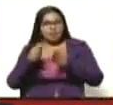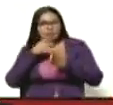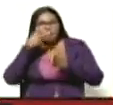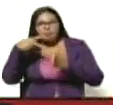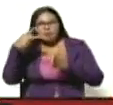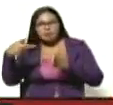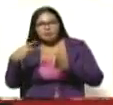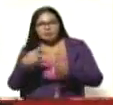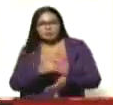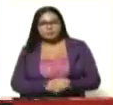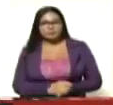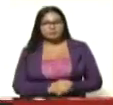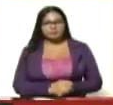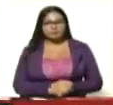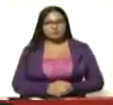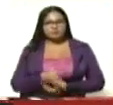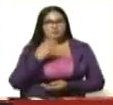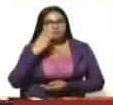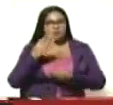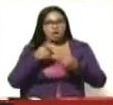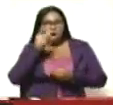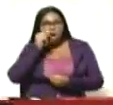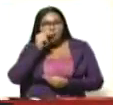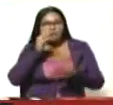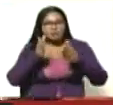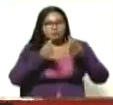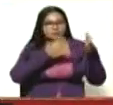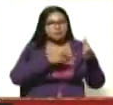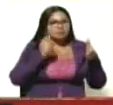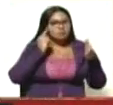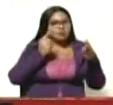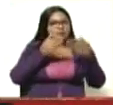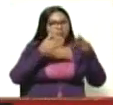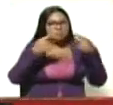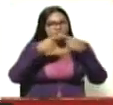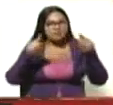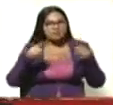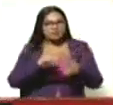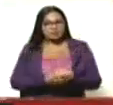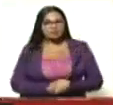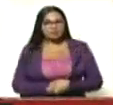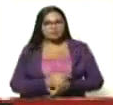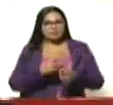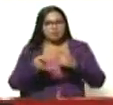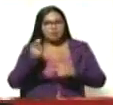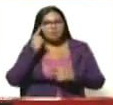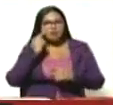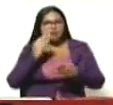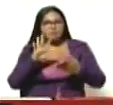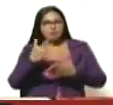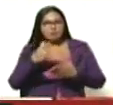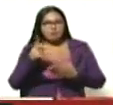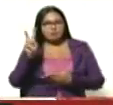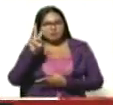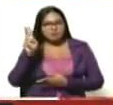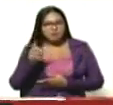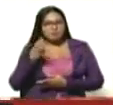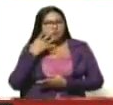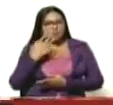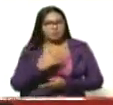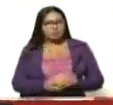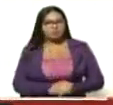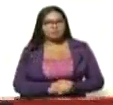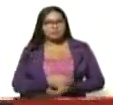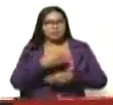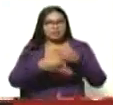poetas, género masculino, y las poetisas, género femenino. Pero a las mujeres, al menos las venezolanas, que